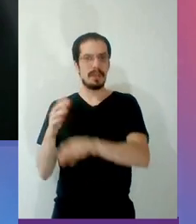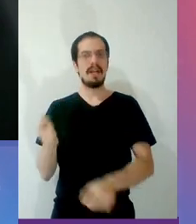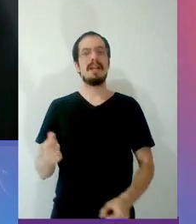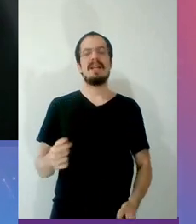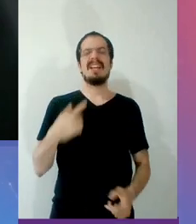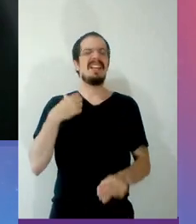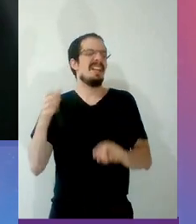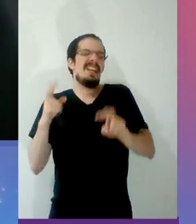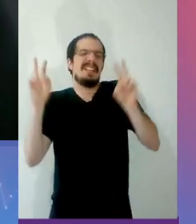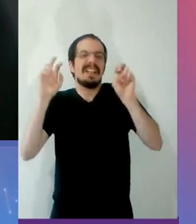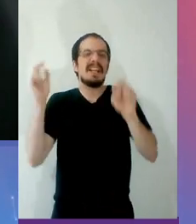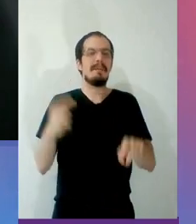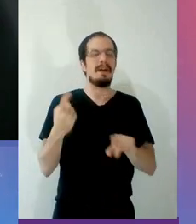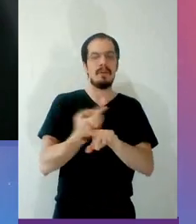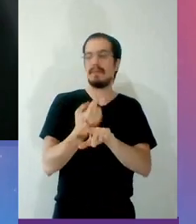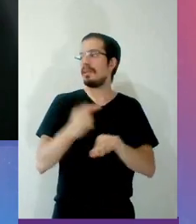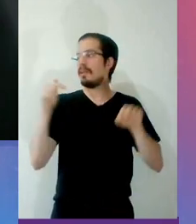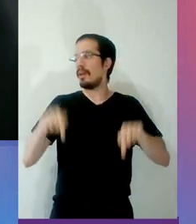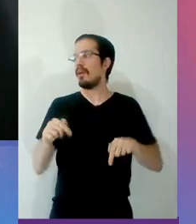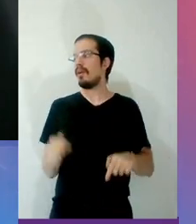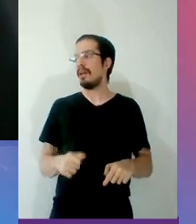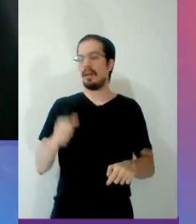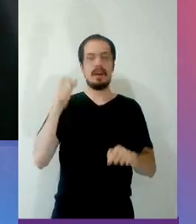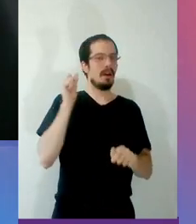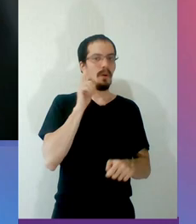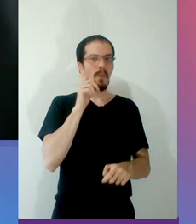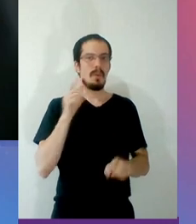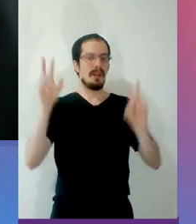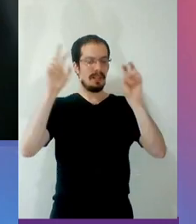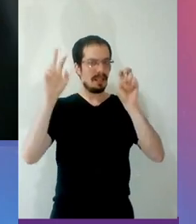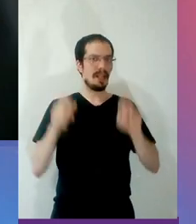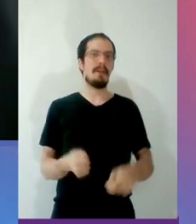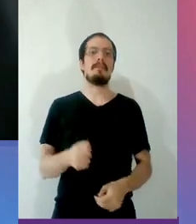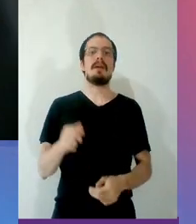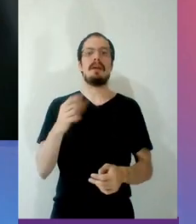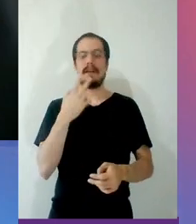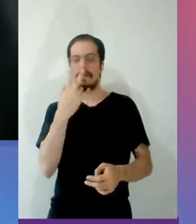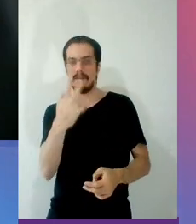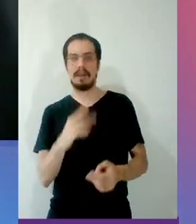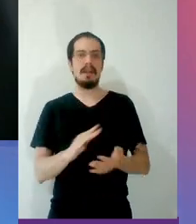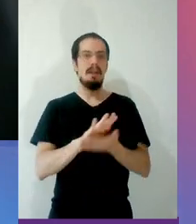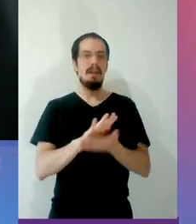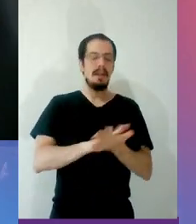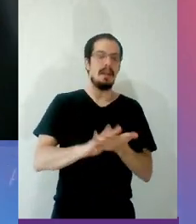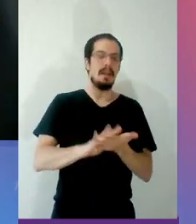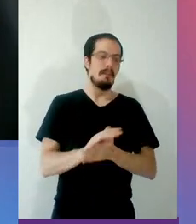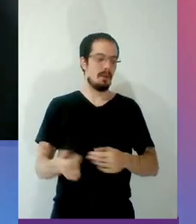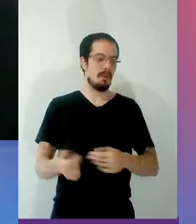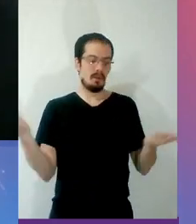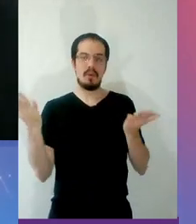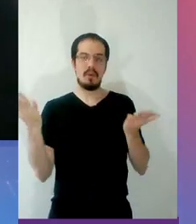de niñas y adolescentes que tenemos que abordar desde los distintos aspectos del desarrollo humano.